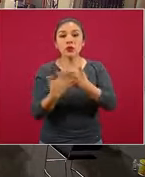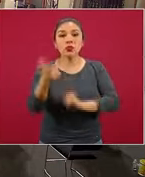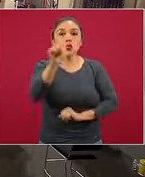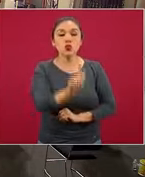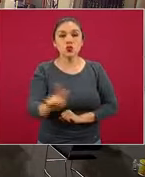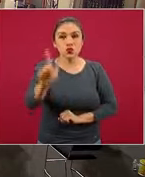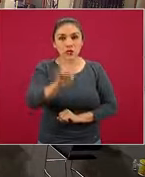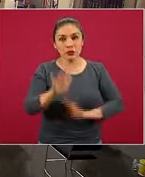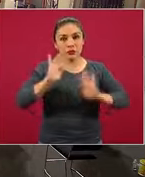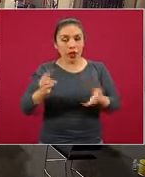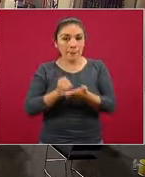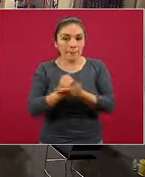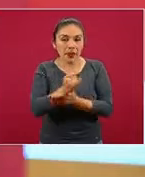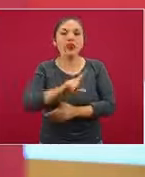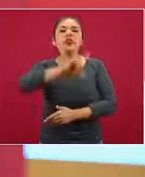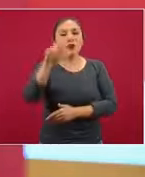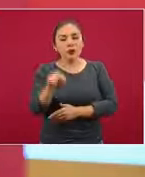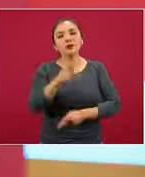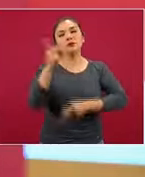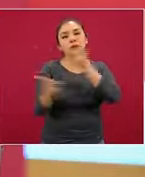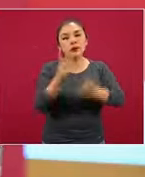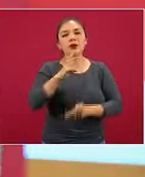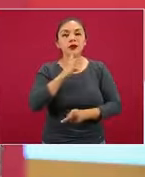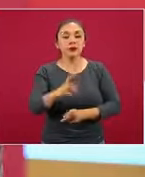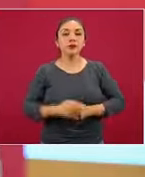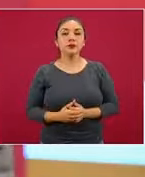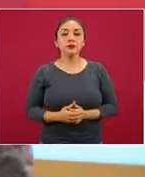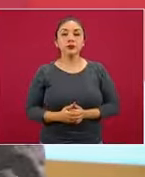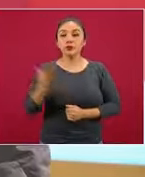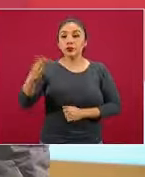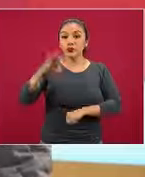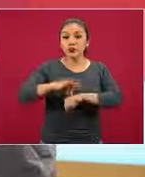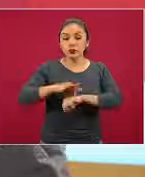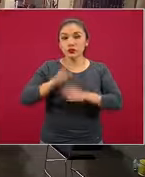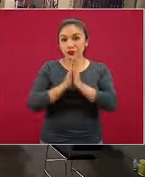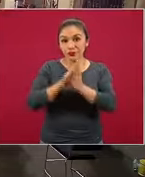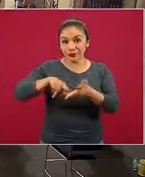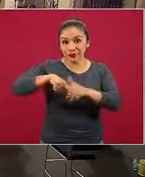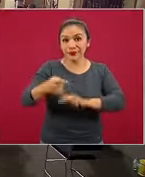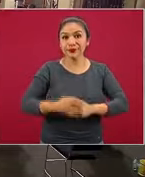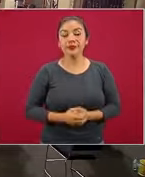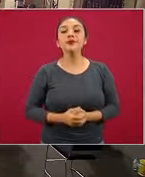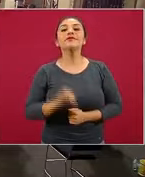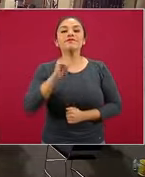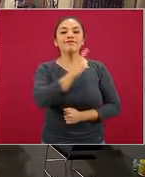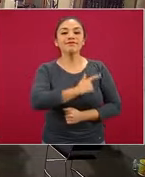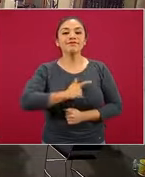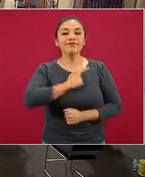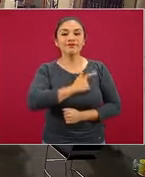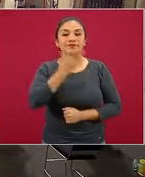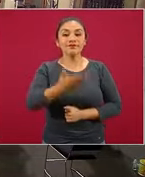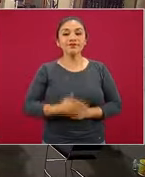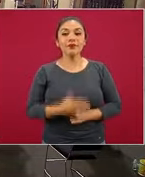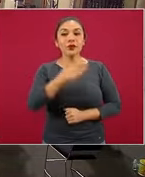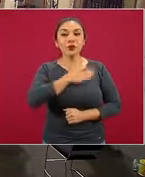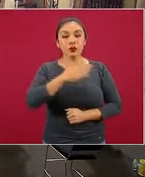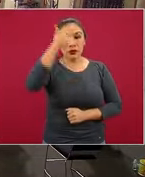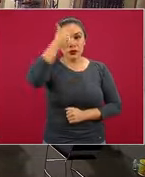lunes, y abrimos a preguntas y comentarios. Doctora Lomía, si es tan amable. Con mucho gusto, señor secretario. Muy